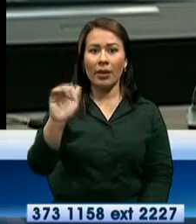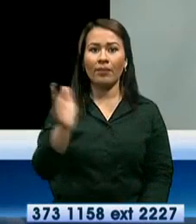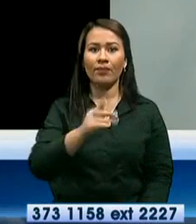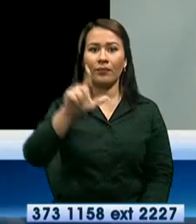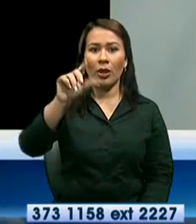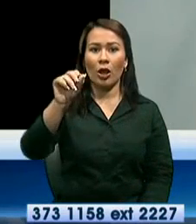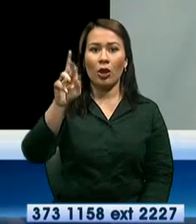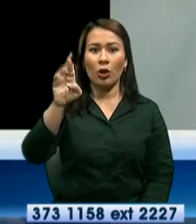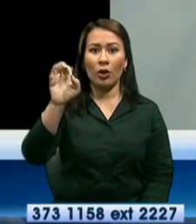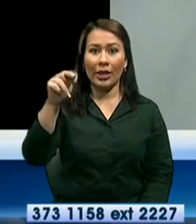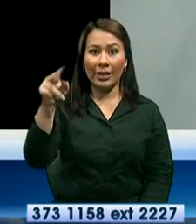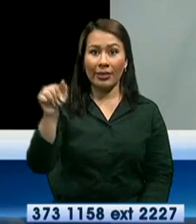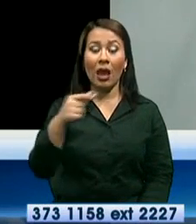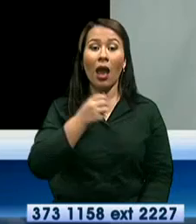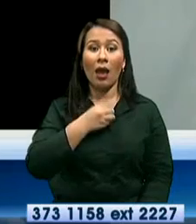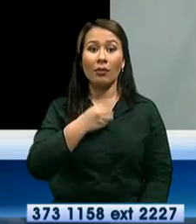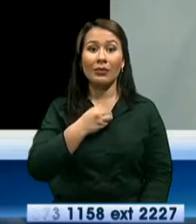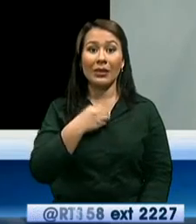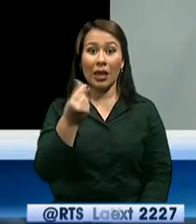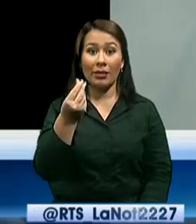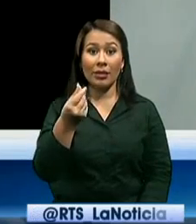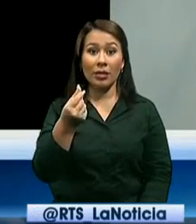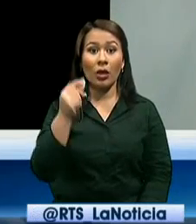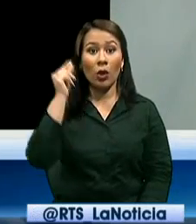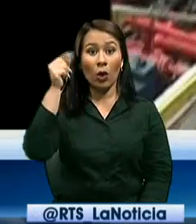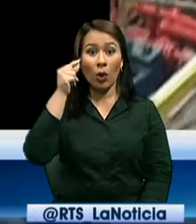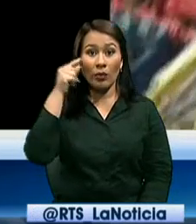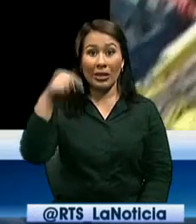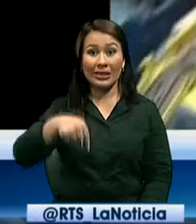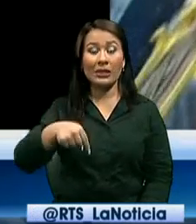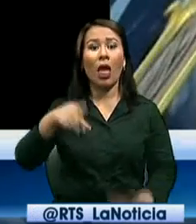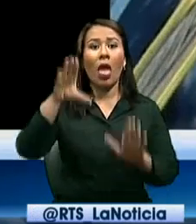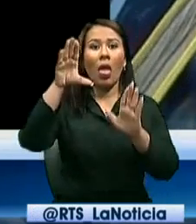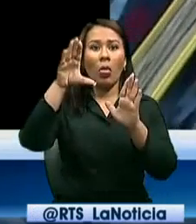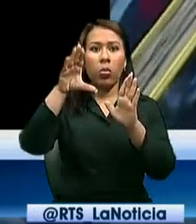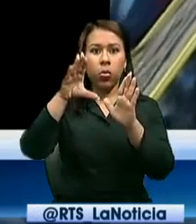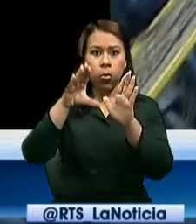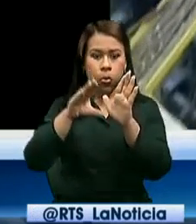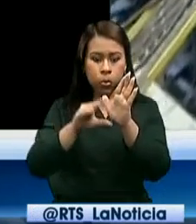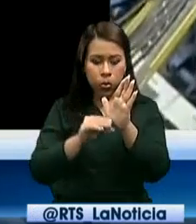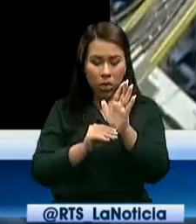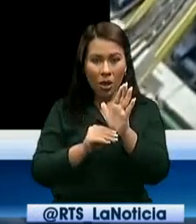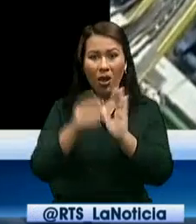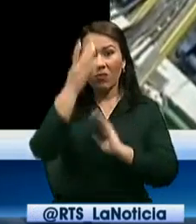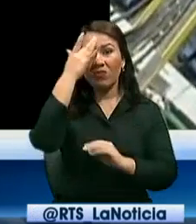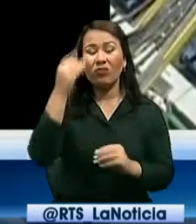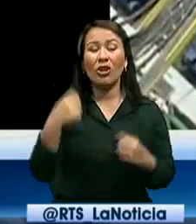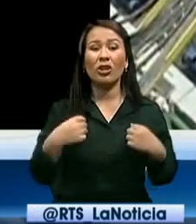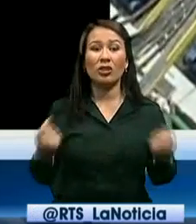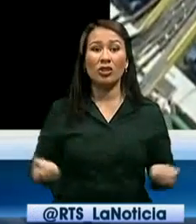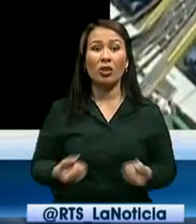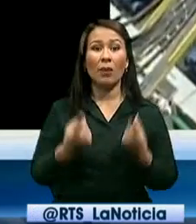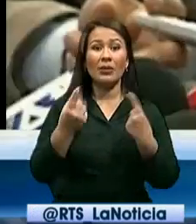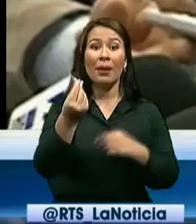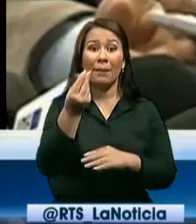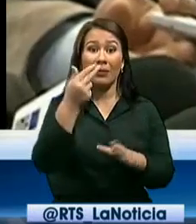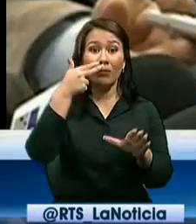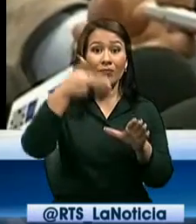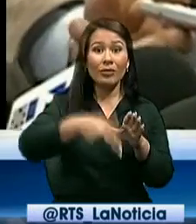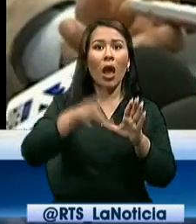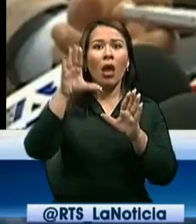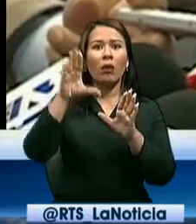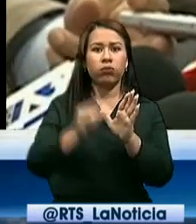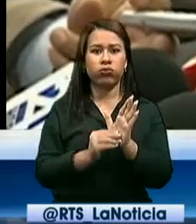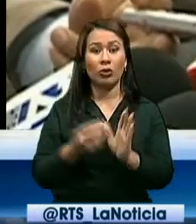Colombia, informó que los ingresos fiscales de este país bajaron drásticamente por el impacto del precio del crudo. Teníamos